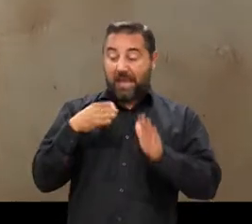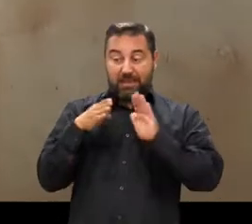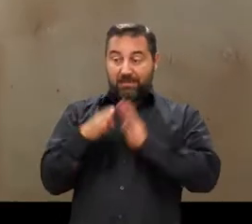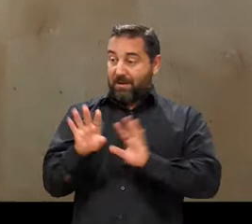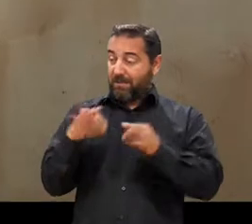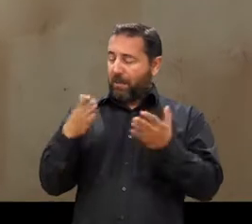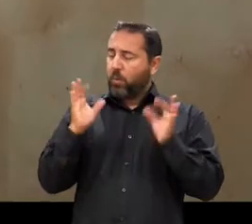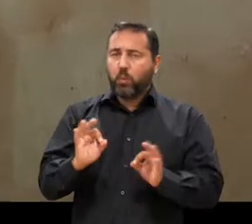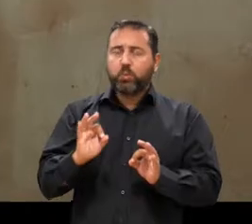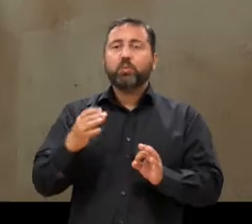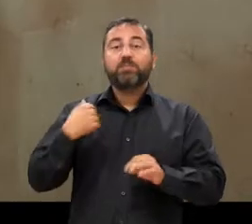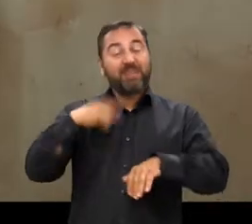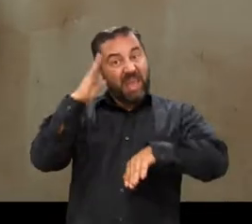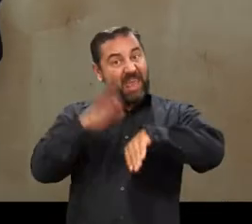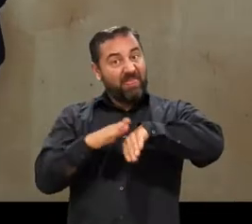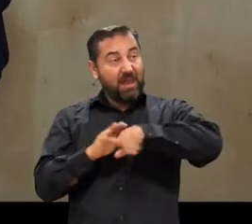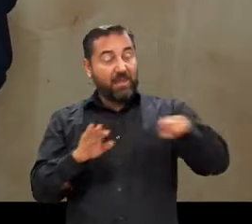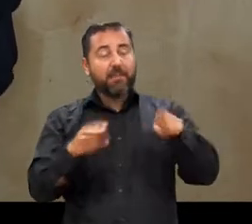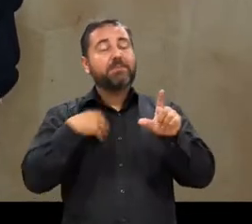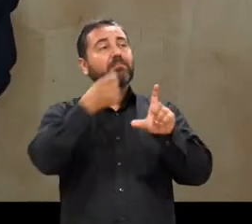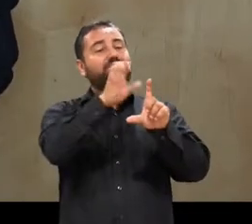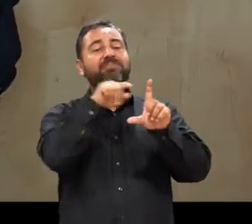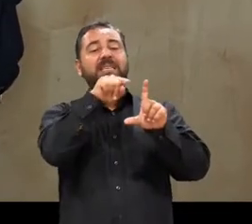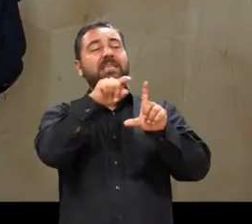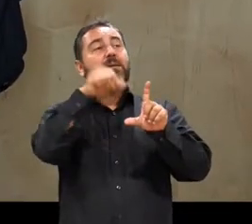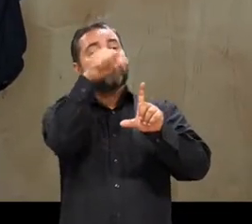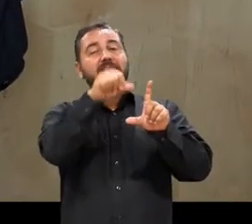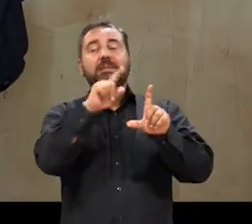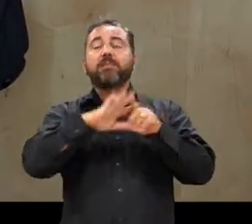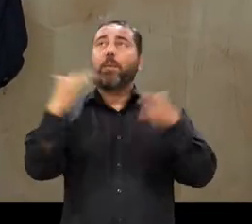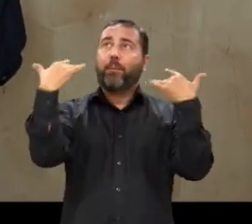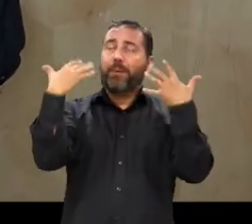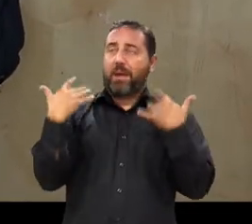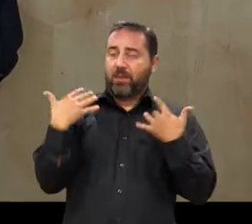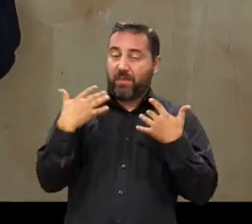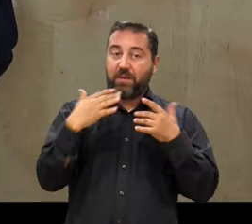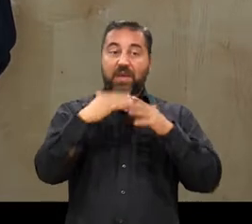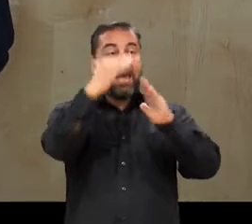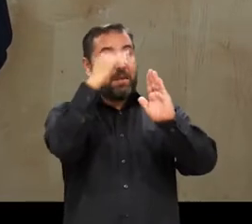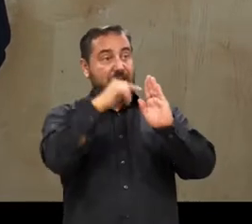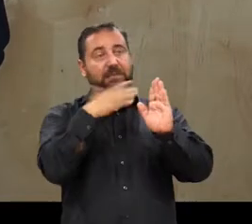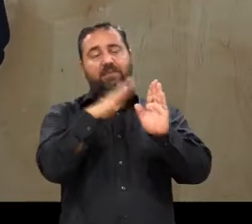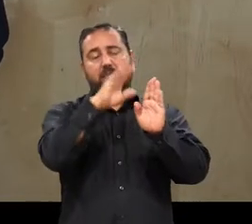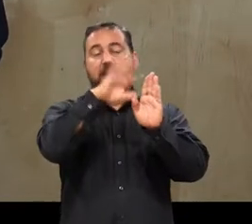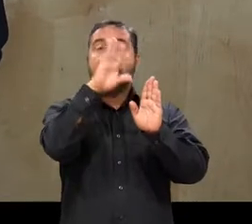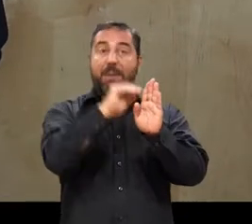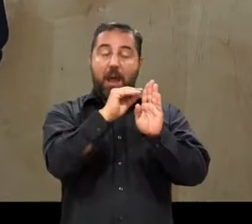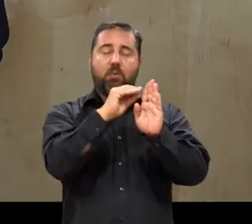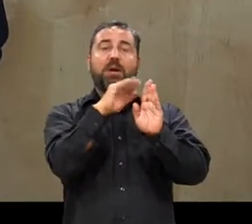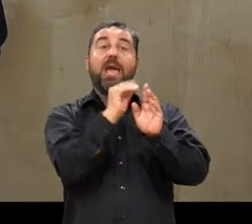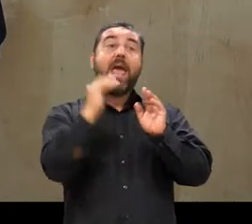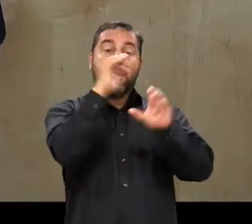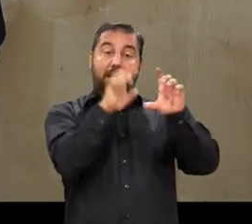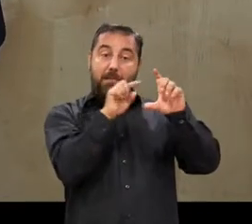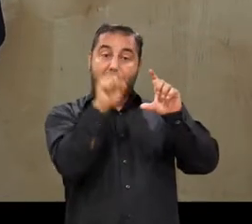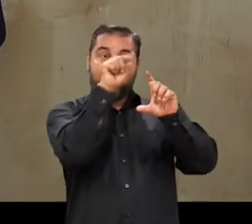Bien, nada más entrar en la habitación, a su mano izquierda, tiene el aire acondicionado, ¿vale? En la parte inferior estaría apagado y